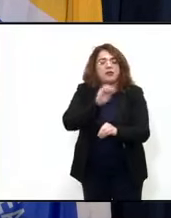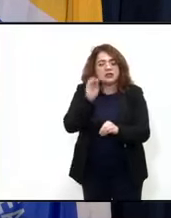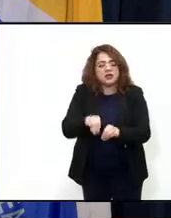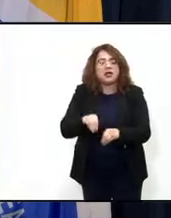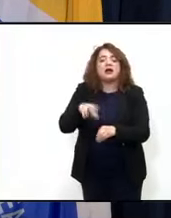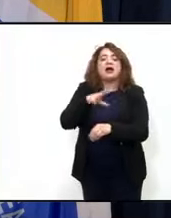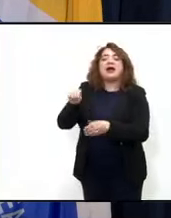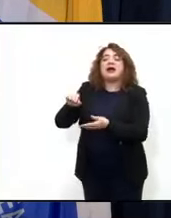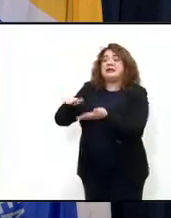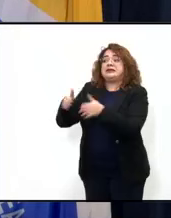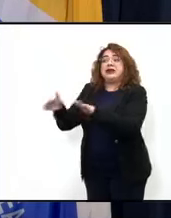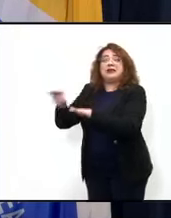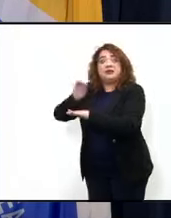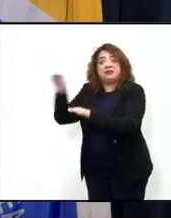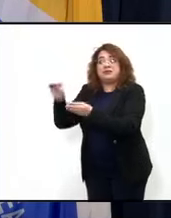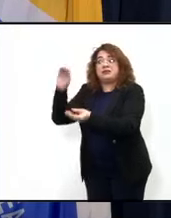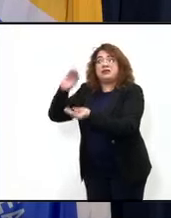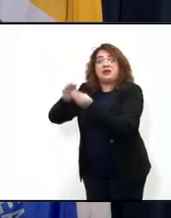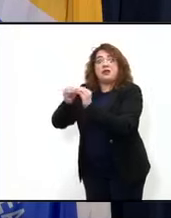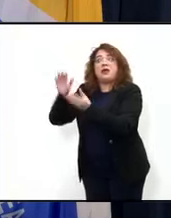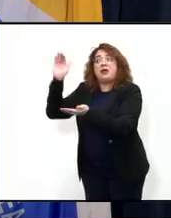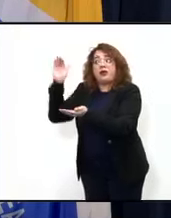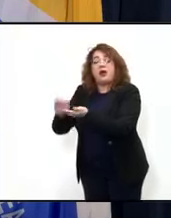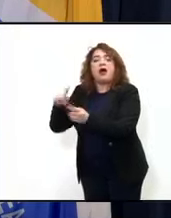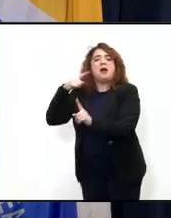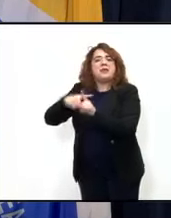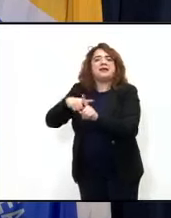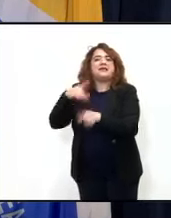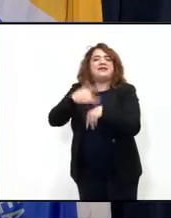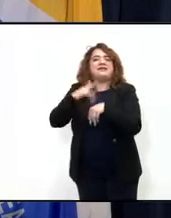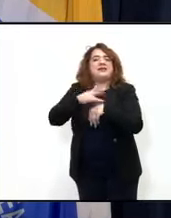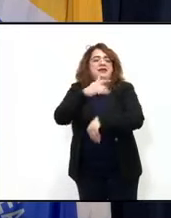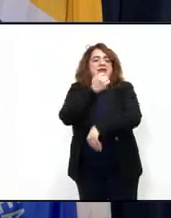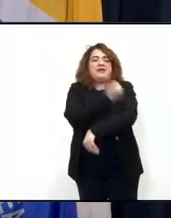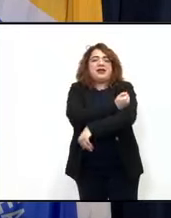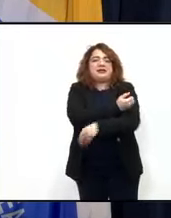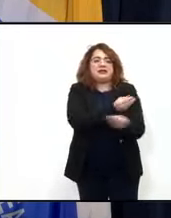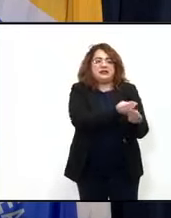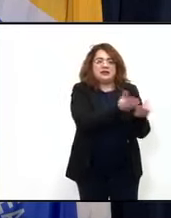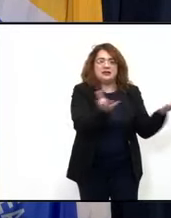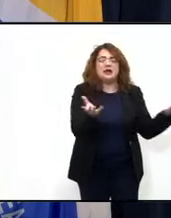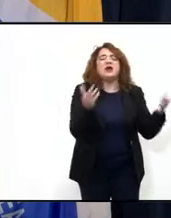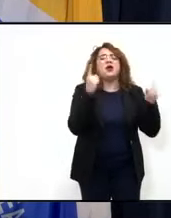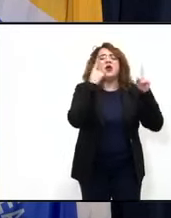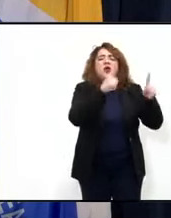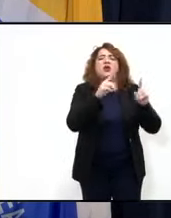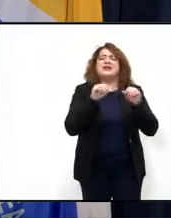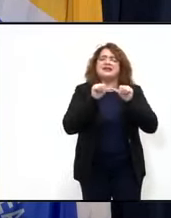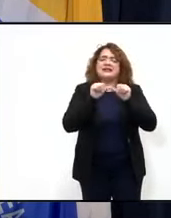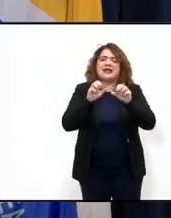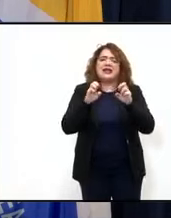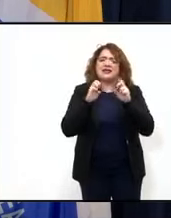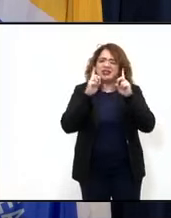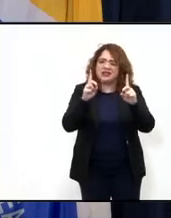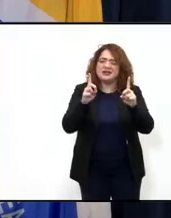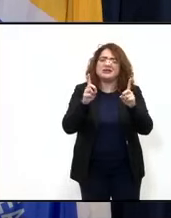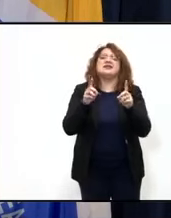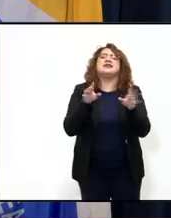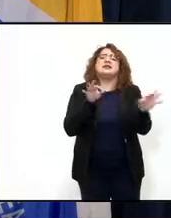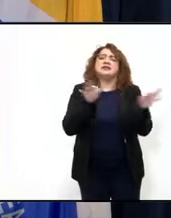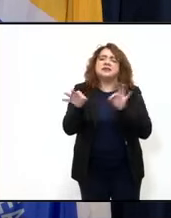estrategia que incluye orden de salud de la ciudad y mayor educación comunitaria. También adherir a